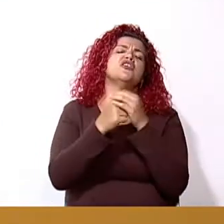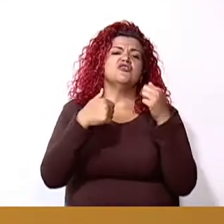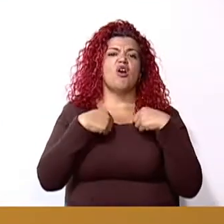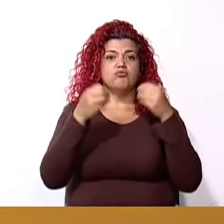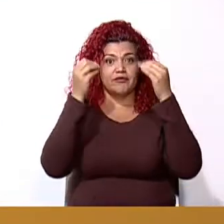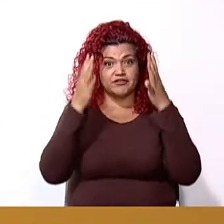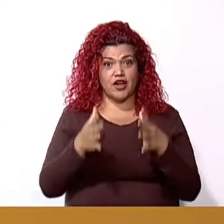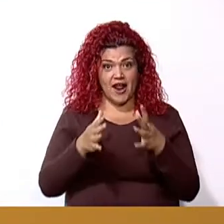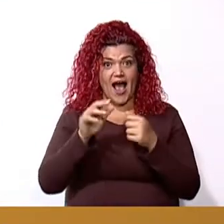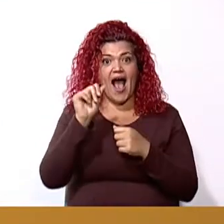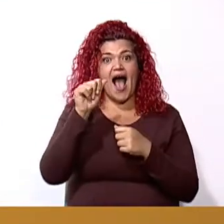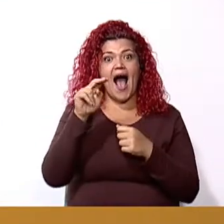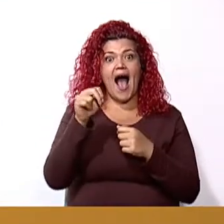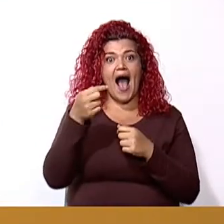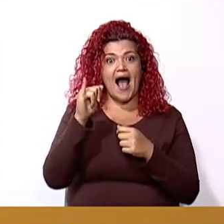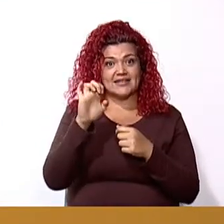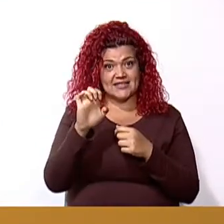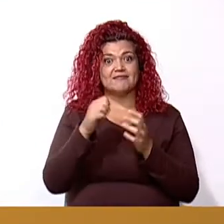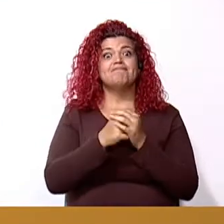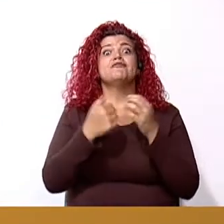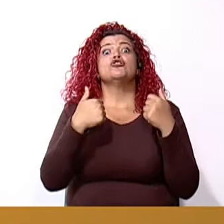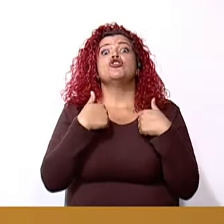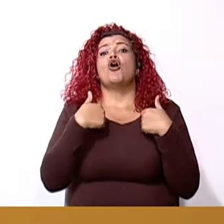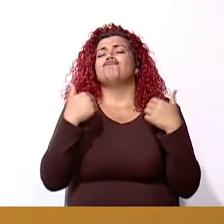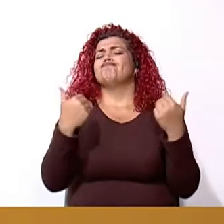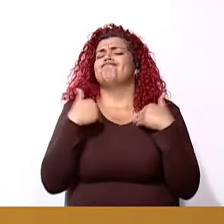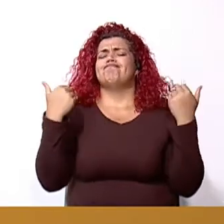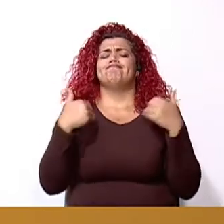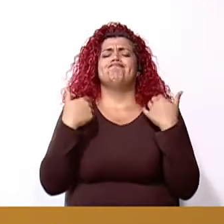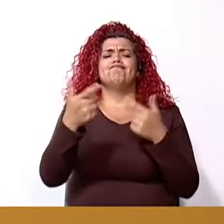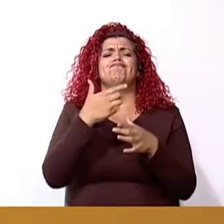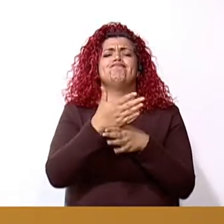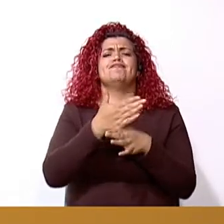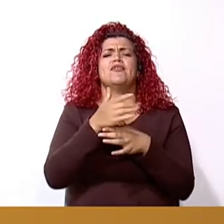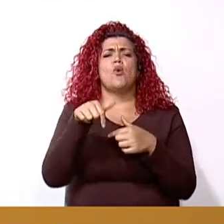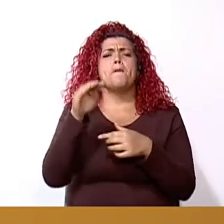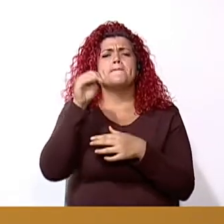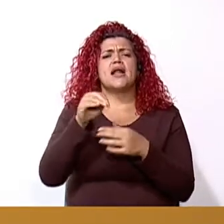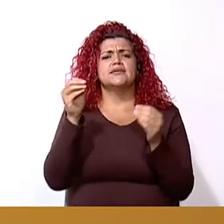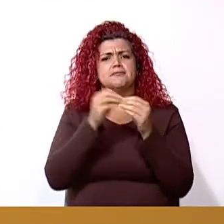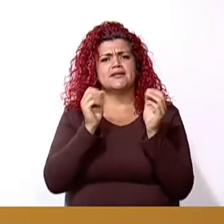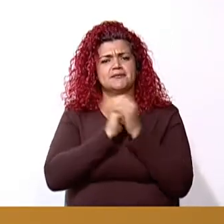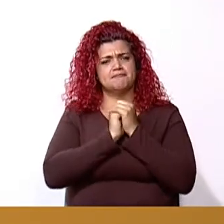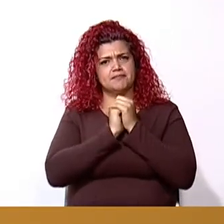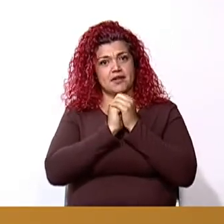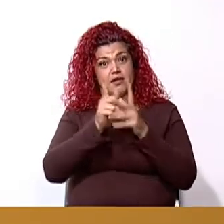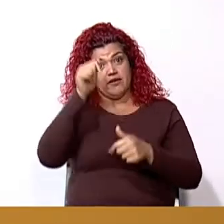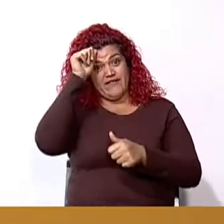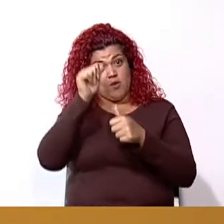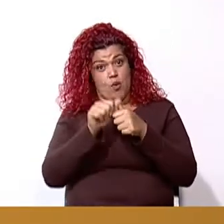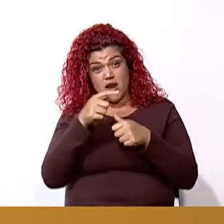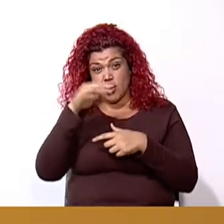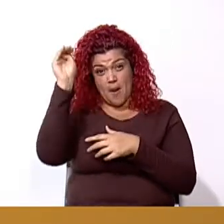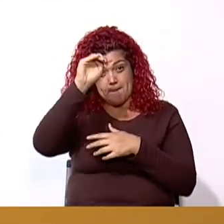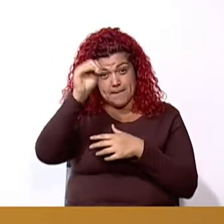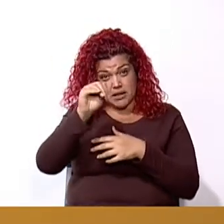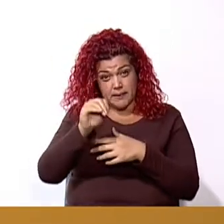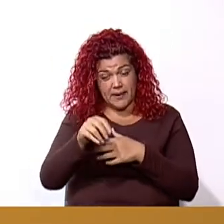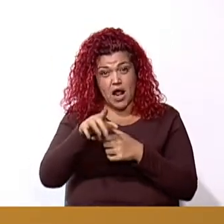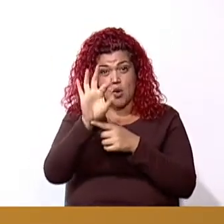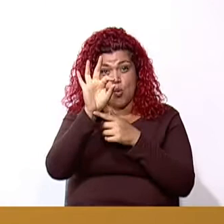la profe Angie Quiroz y estoy contentísima de acompañarles un martes más. Recuerden que todos los martes, al ser